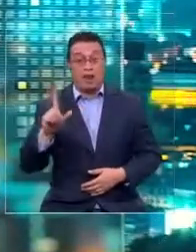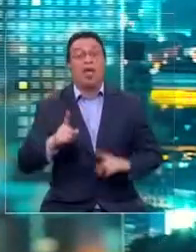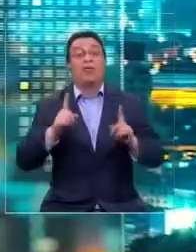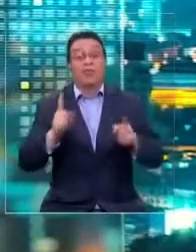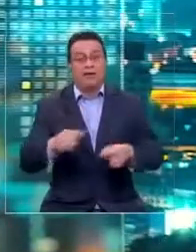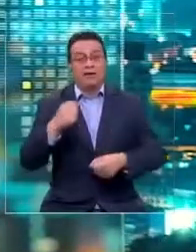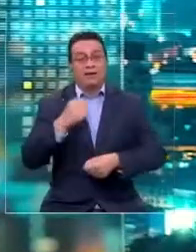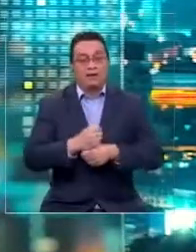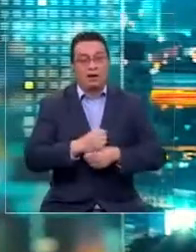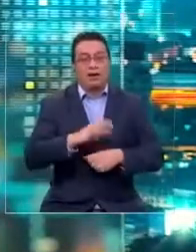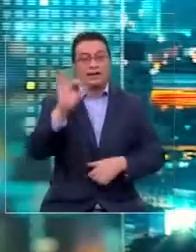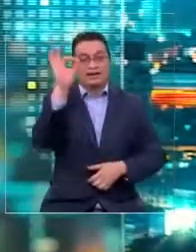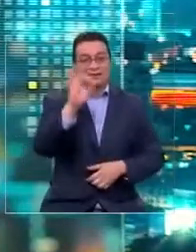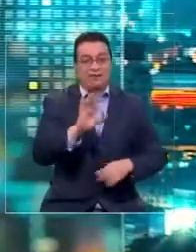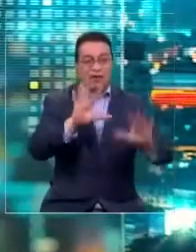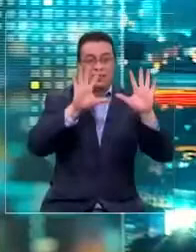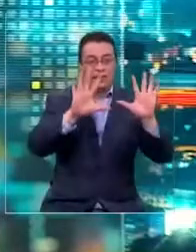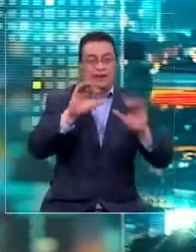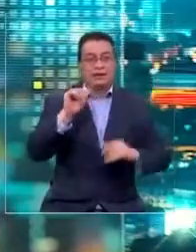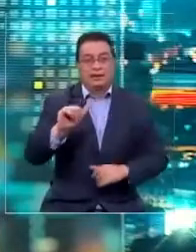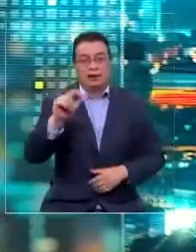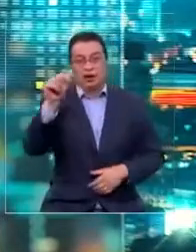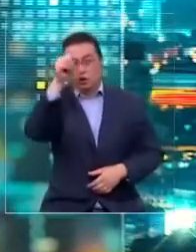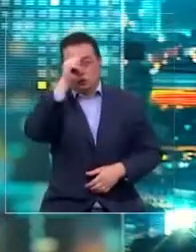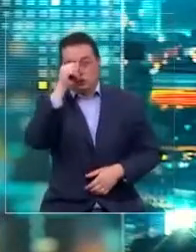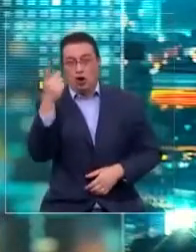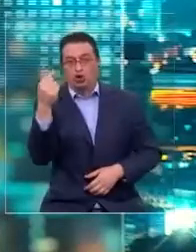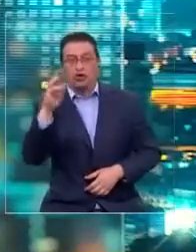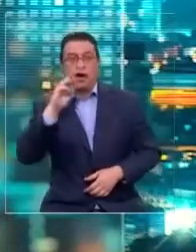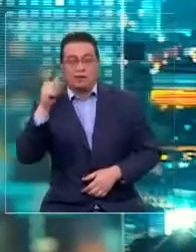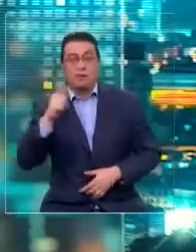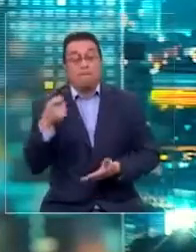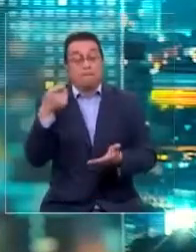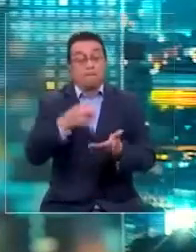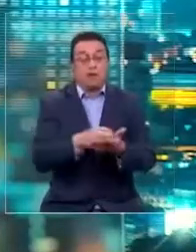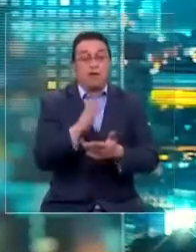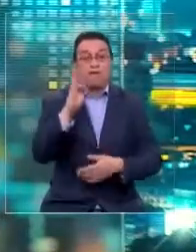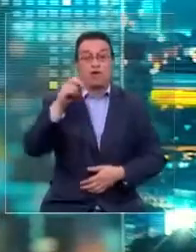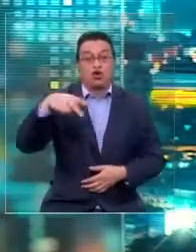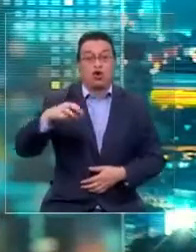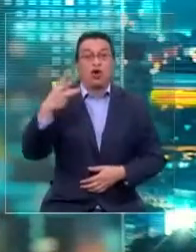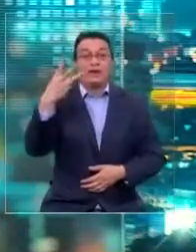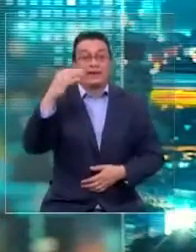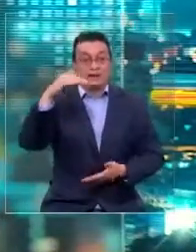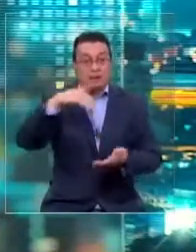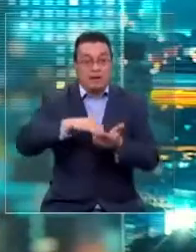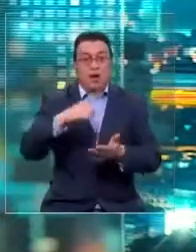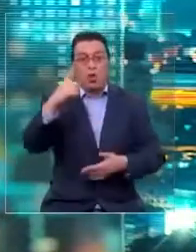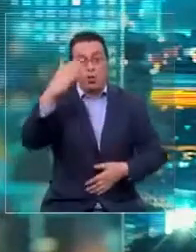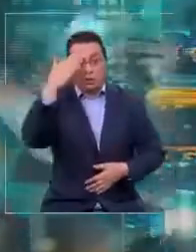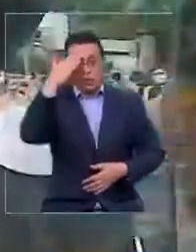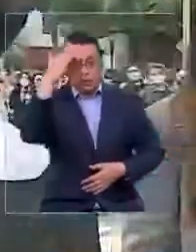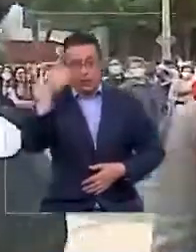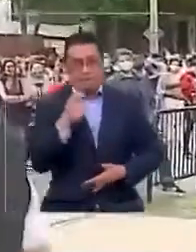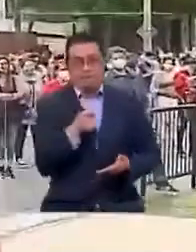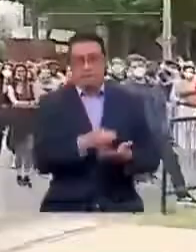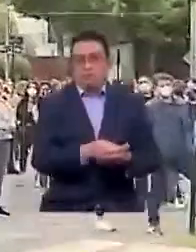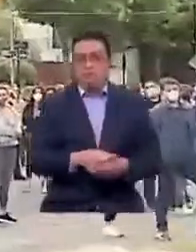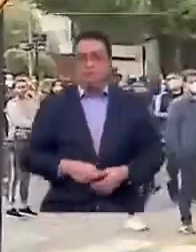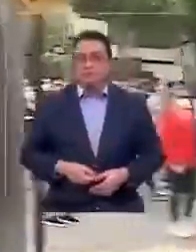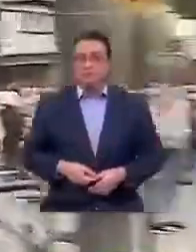trabajar el sábado 10 y el domingo 11 de abril y se les pagaría un bono de 30.000 pesos por cada día.